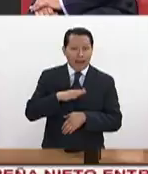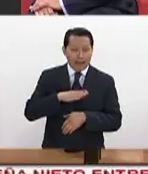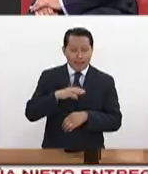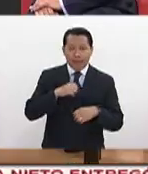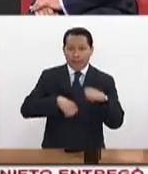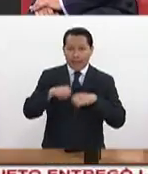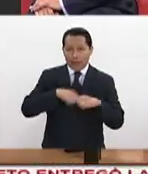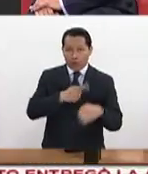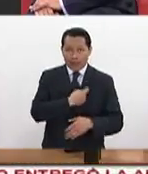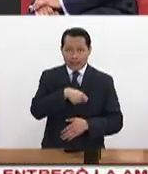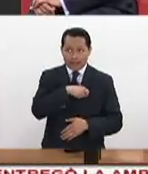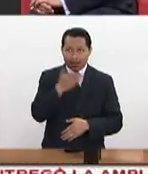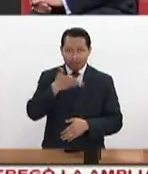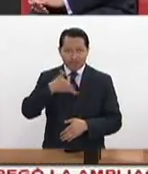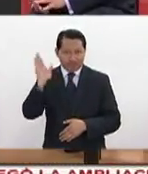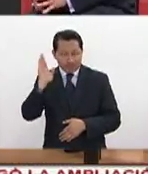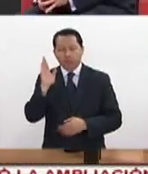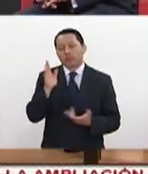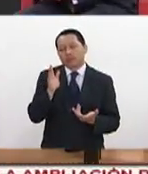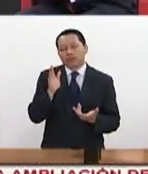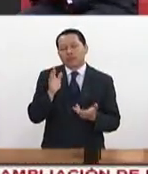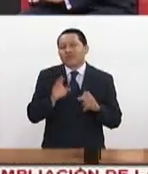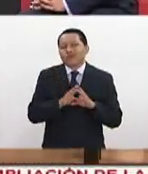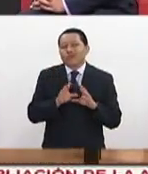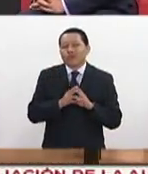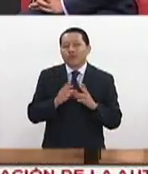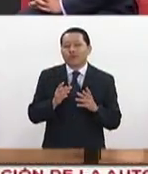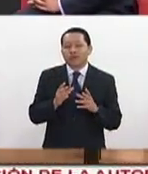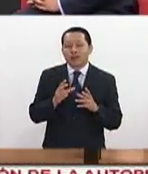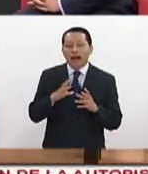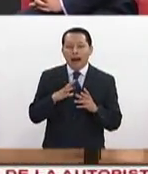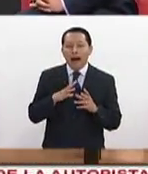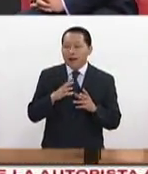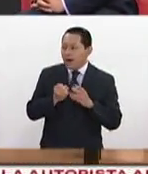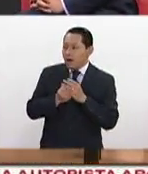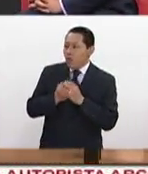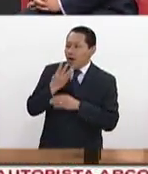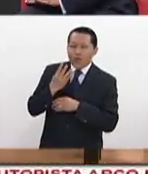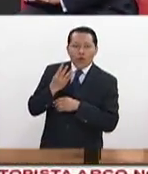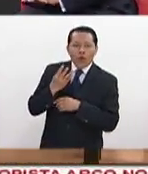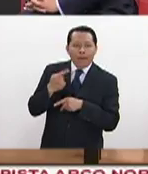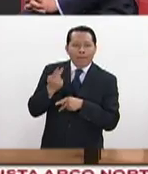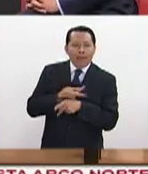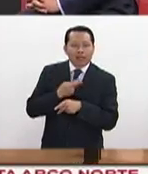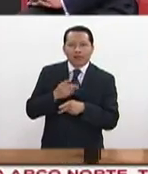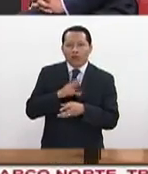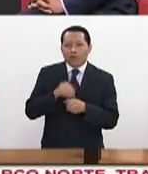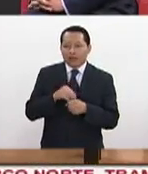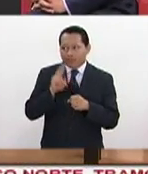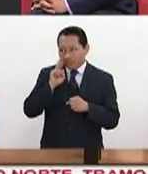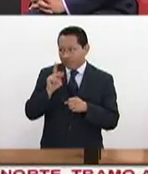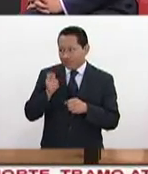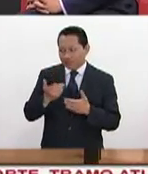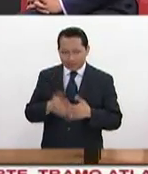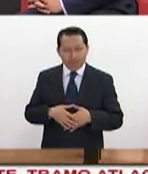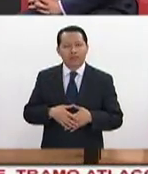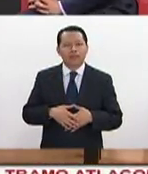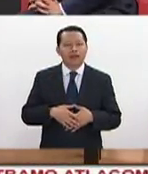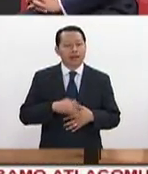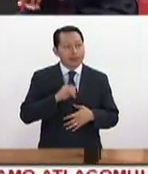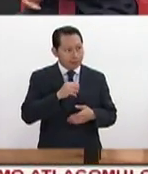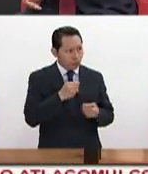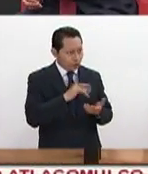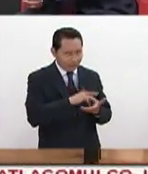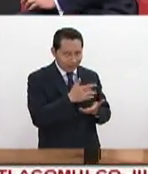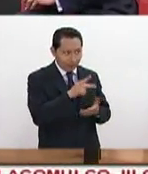España, en fin. Ahora sí que, ¿qué es lo nuevo de todo esto, esta revuelta que estamos viendo? Así es, muchas gracias